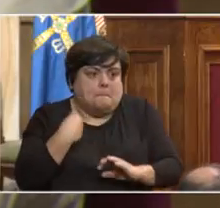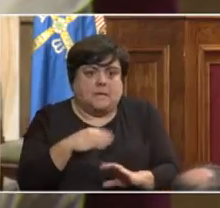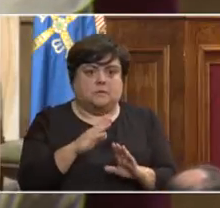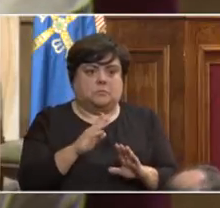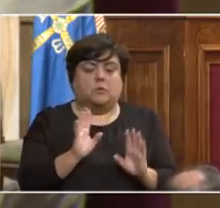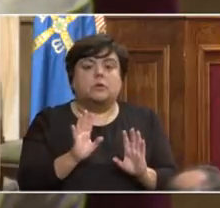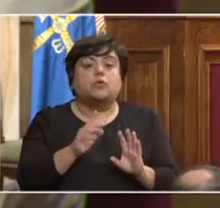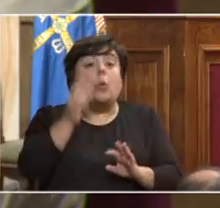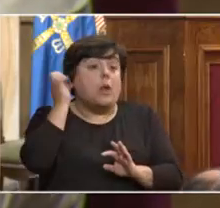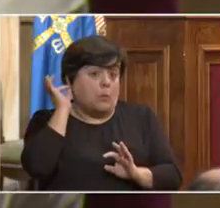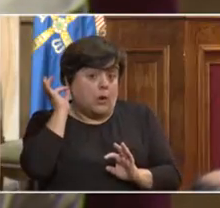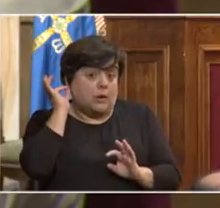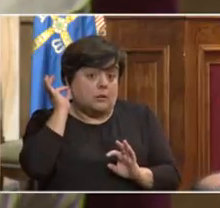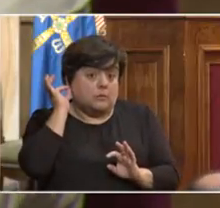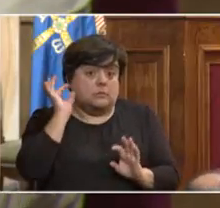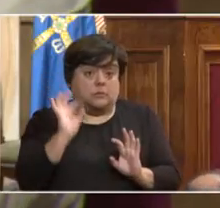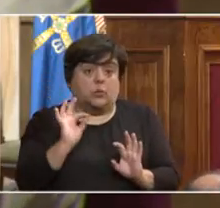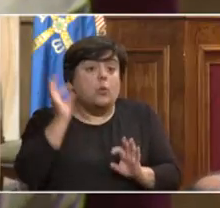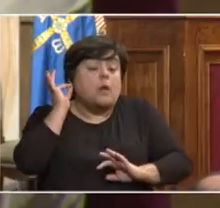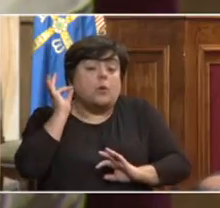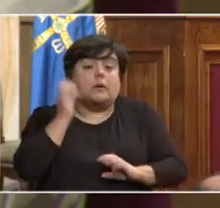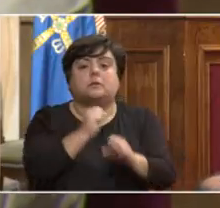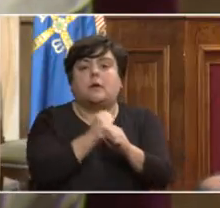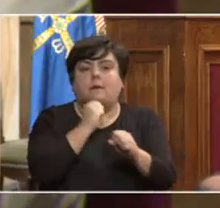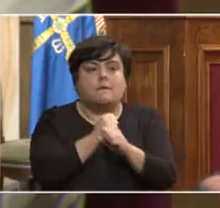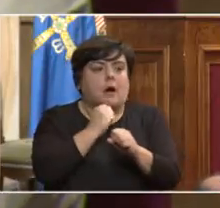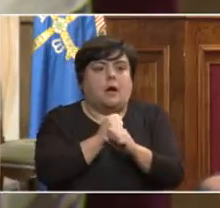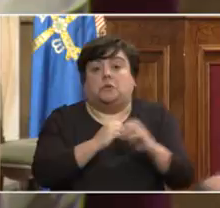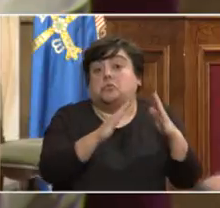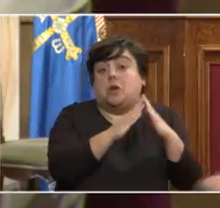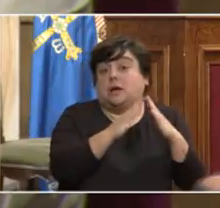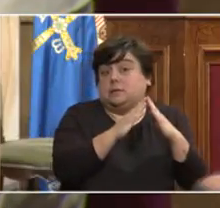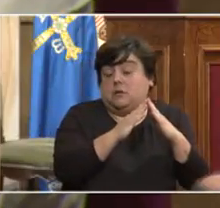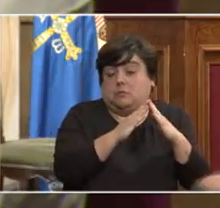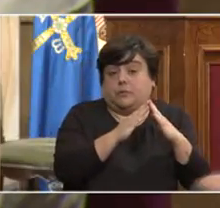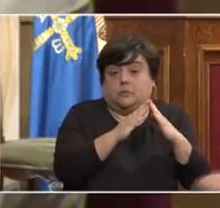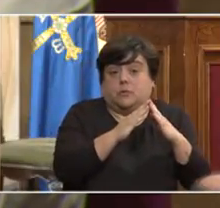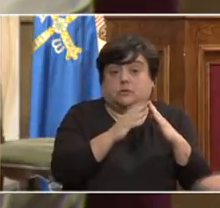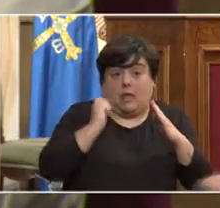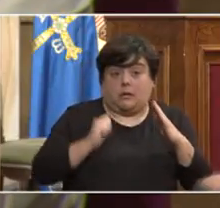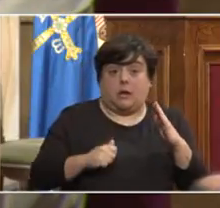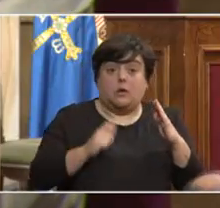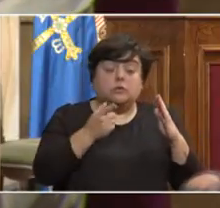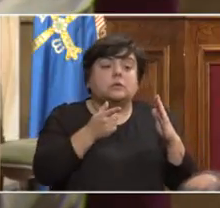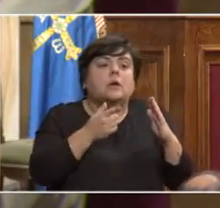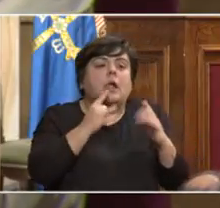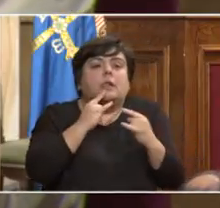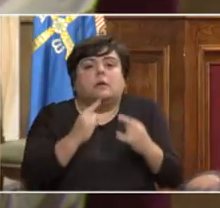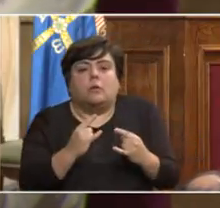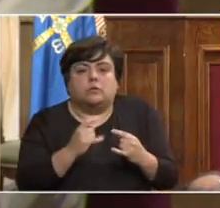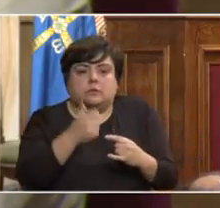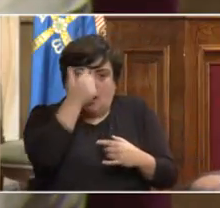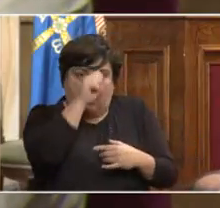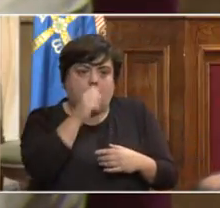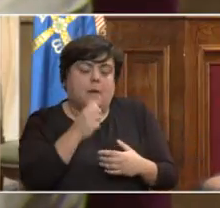una mujer, una fámula que trabaja en una casa de ricos, se enamora del patrón, el